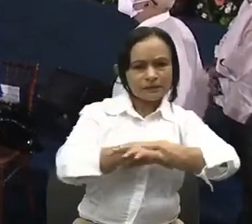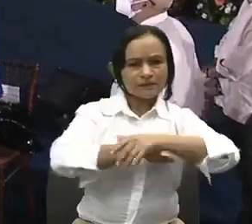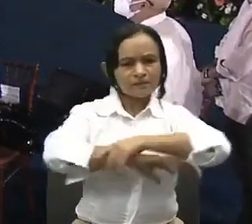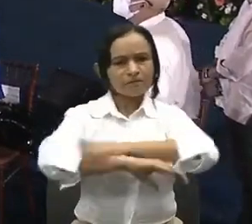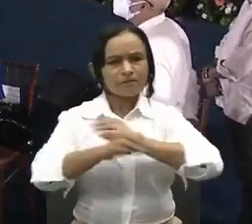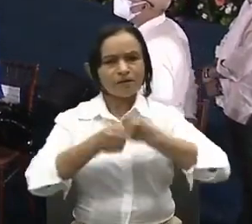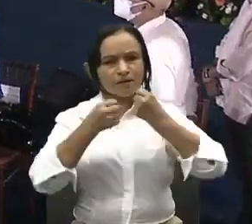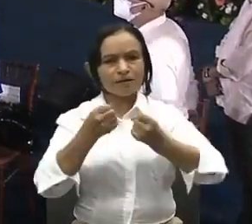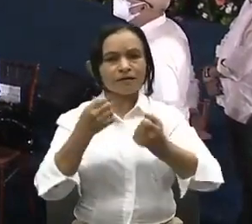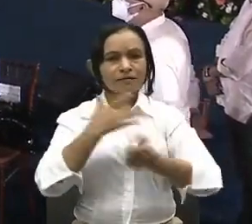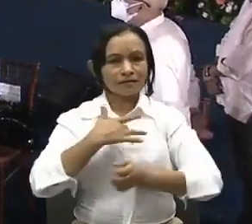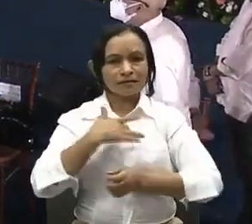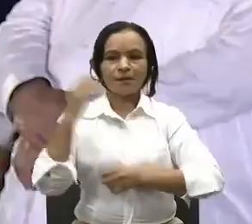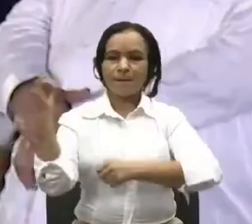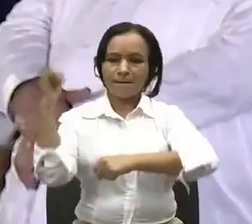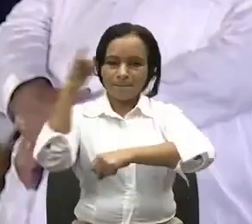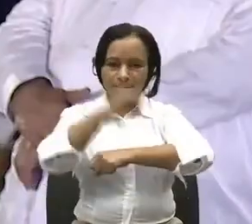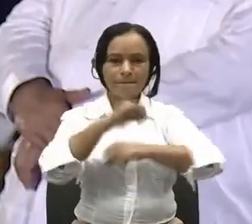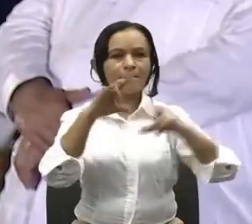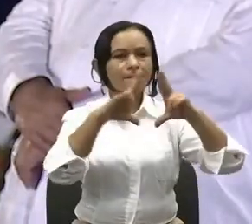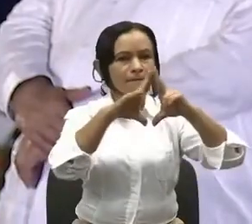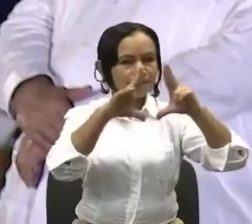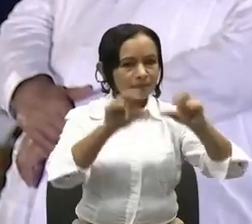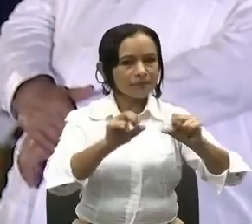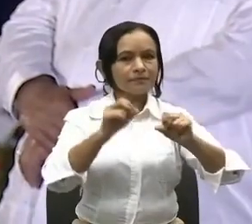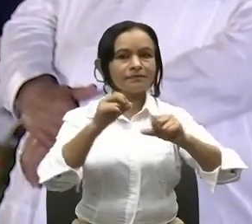se quiere coraje estar presente